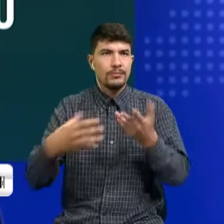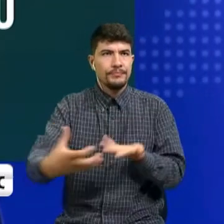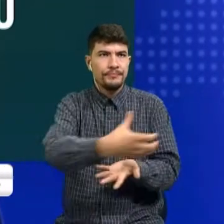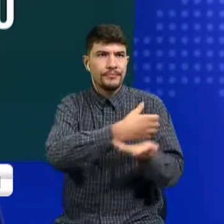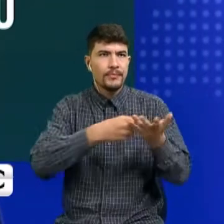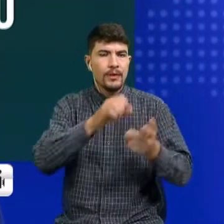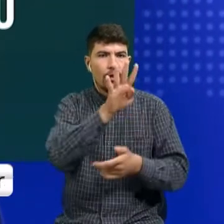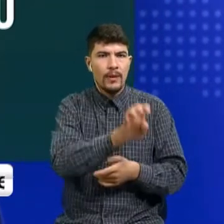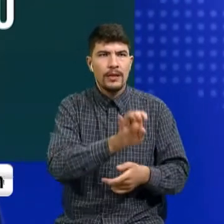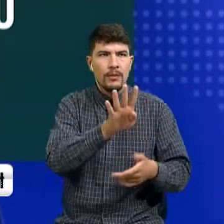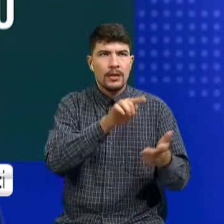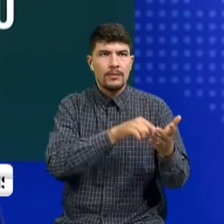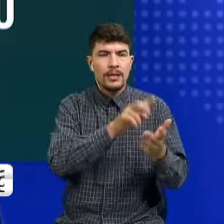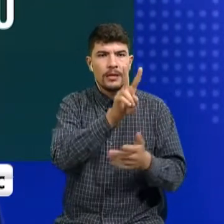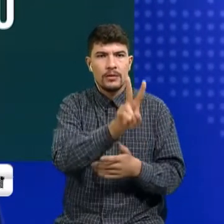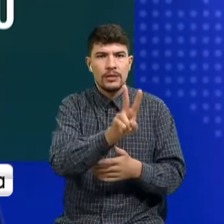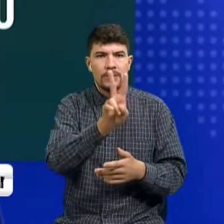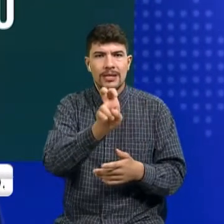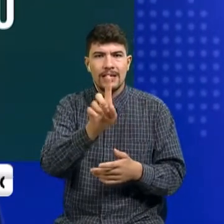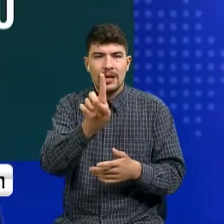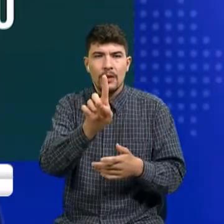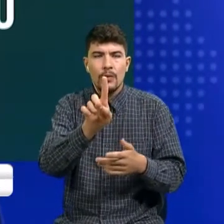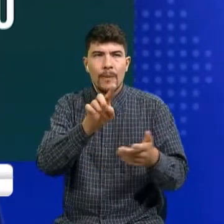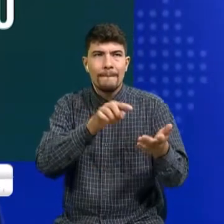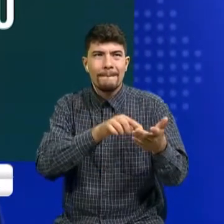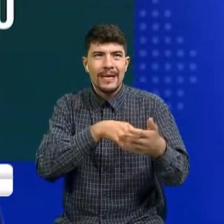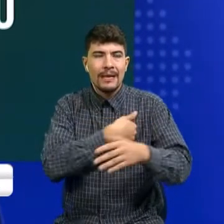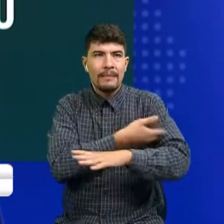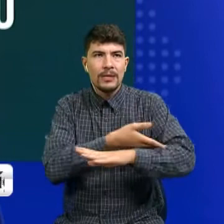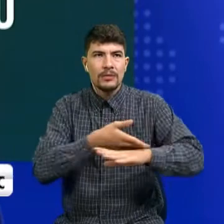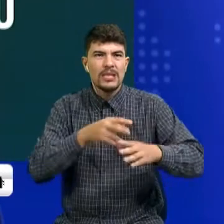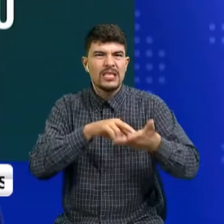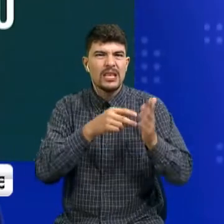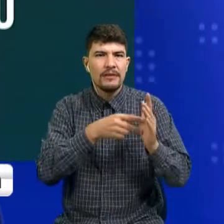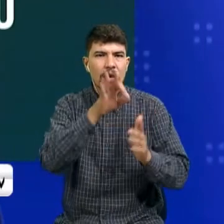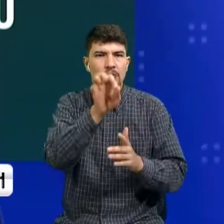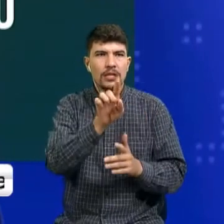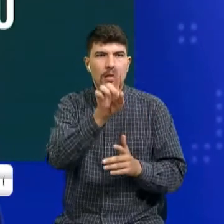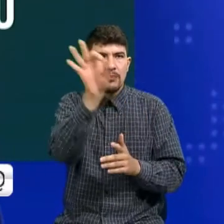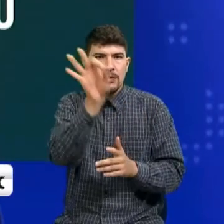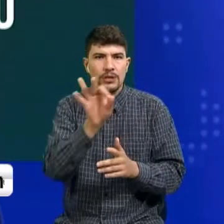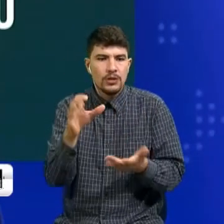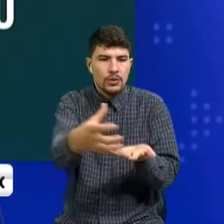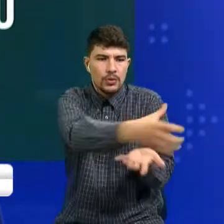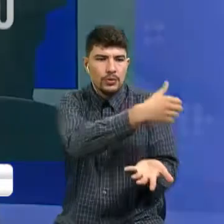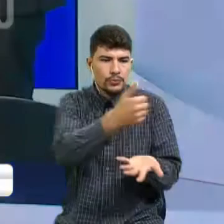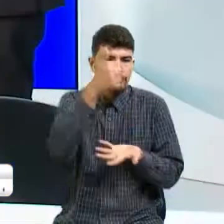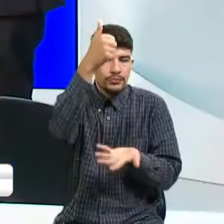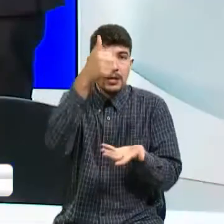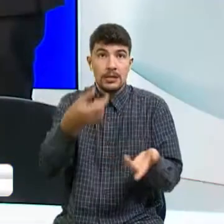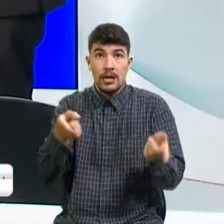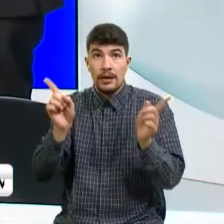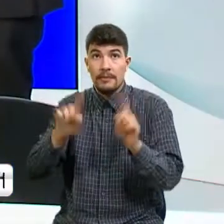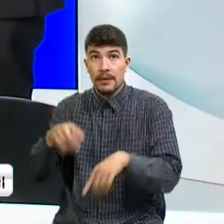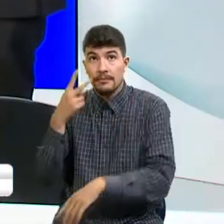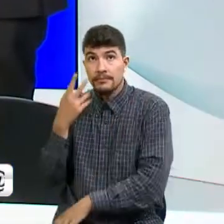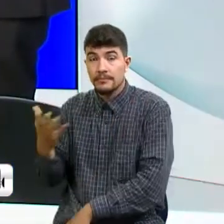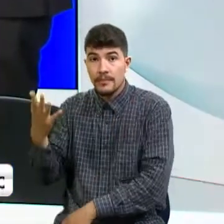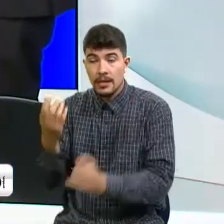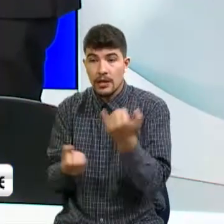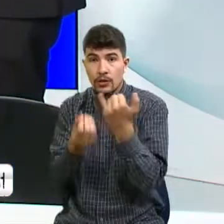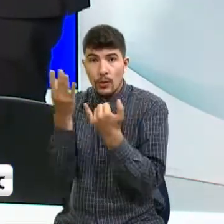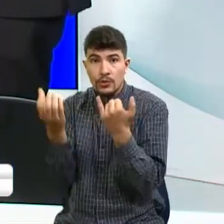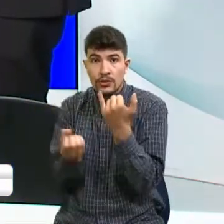271 millones de pesos equivalentes al 81 por ciento de los y también tenemos industria y